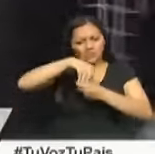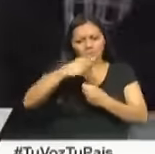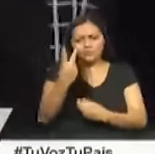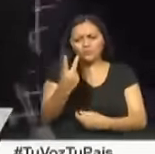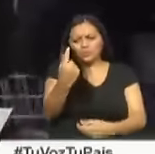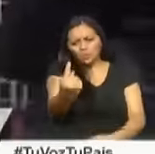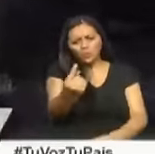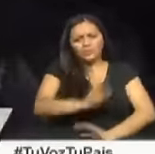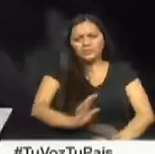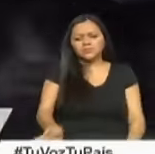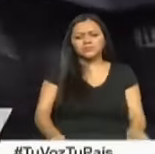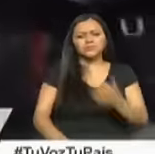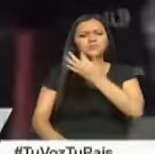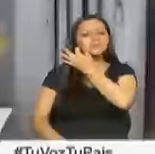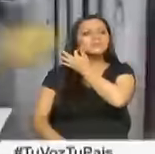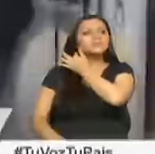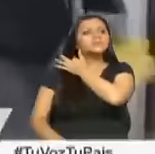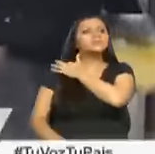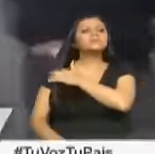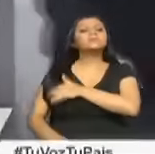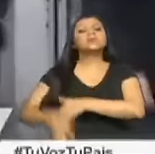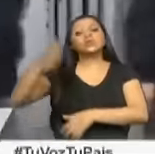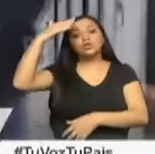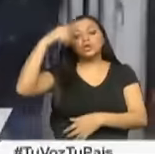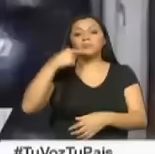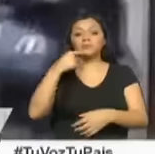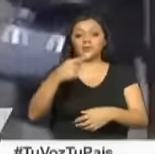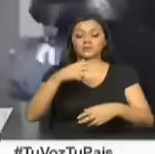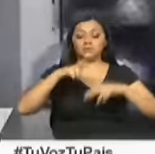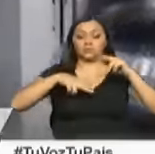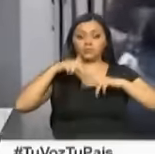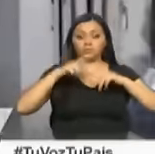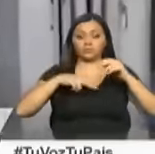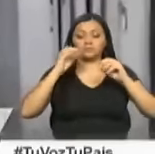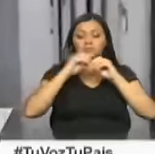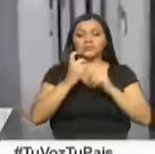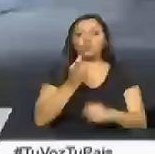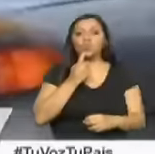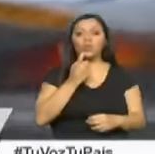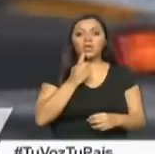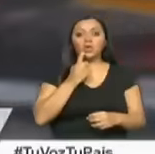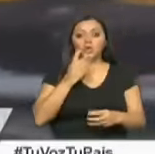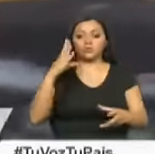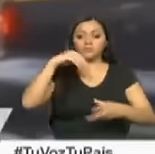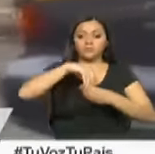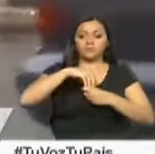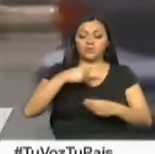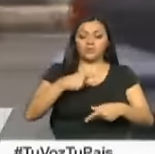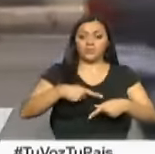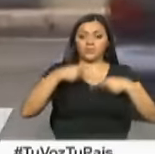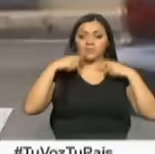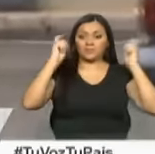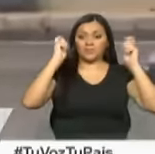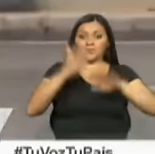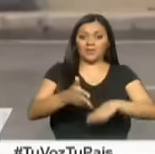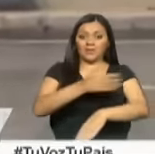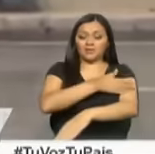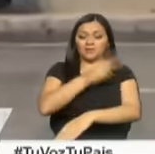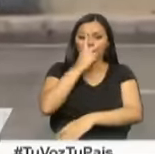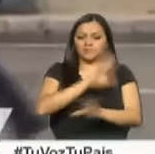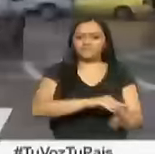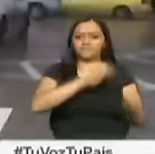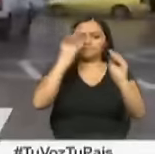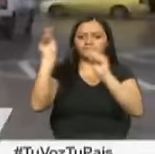Trump pidió a Netanyahu contención en la construcción de asentamientos judíos en Cisjordania. Sobre su promesa de campaña de trasladar